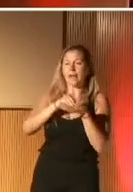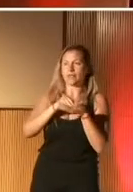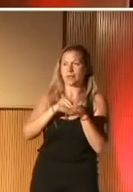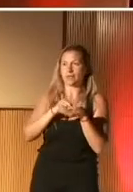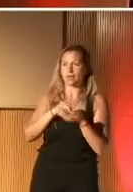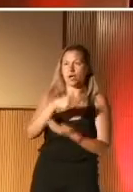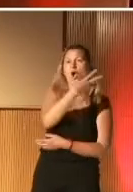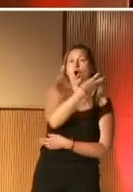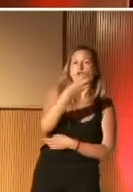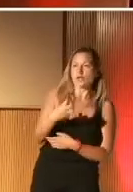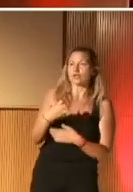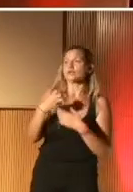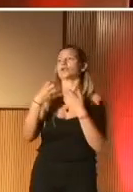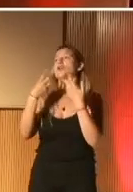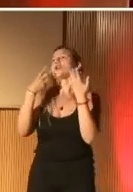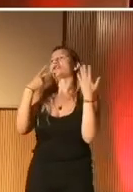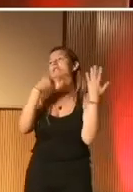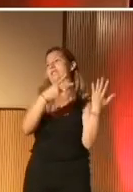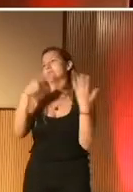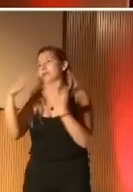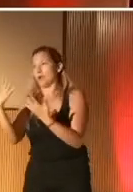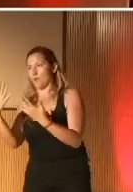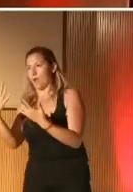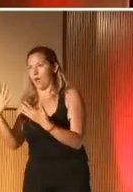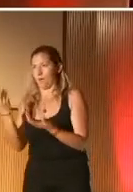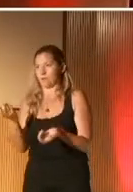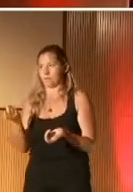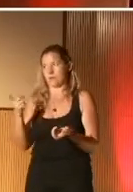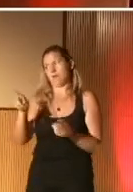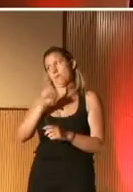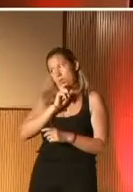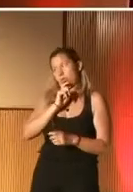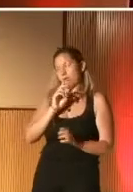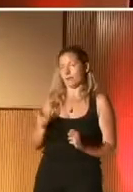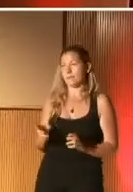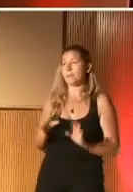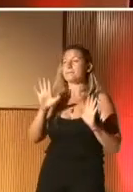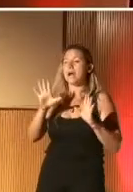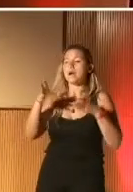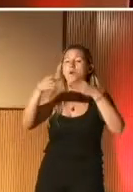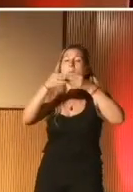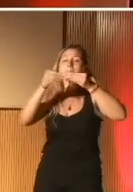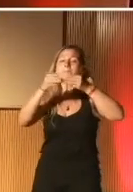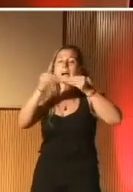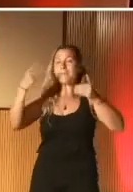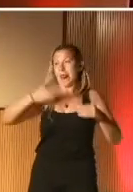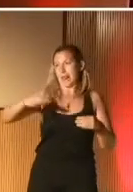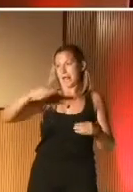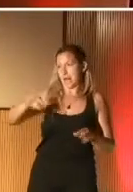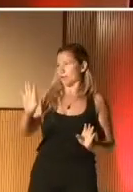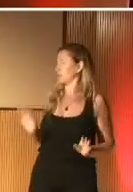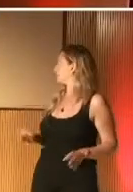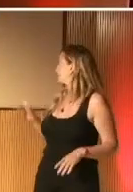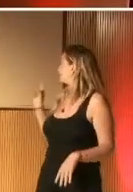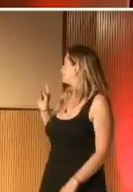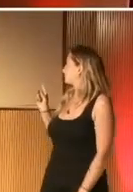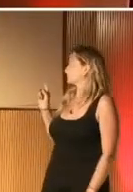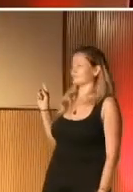879 metros. Difícil. Bueno, pues dio con un papel higiénico en unos grandes almacenes de